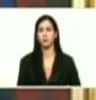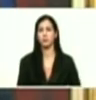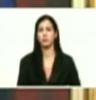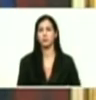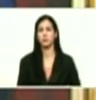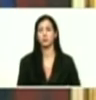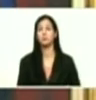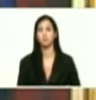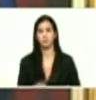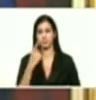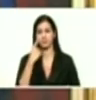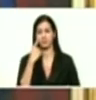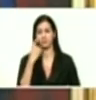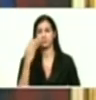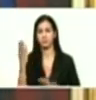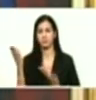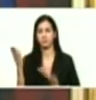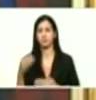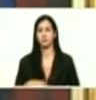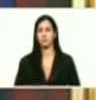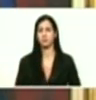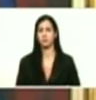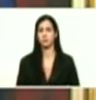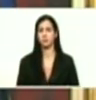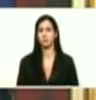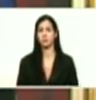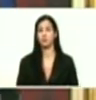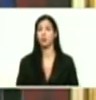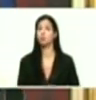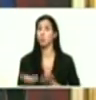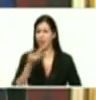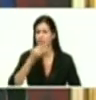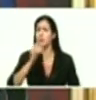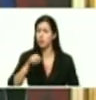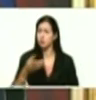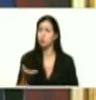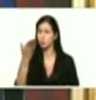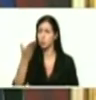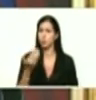correcto fíjate no pero después subió en la tarde